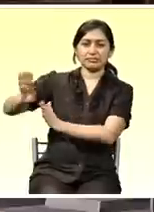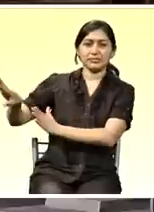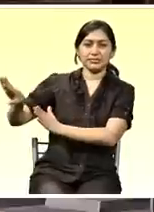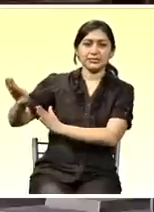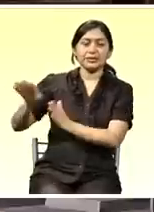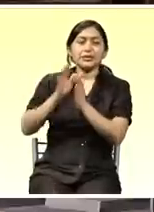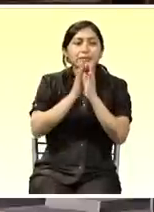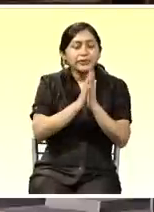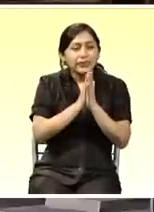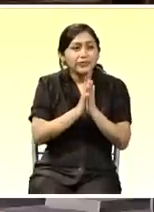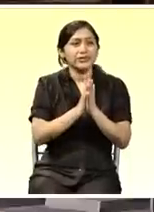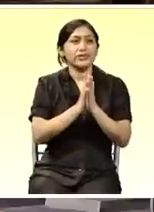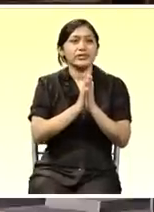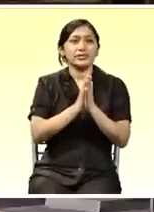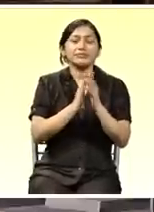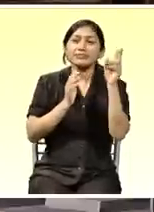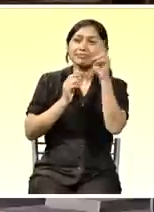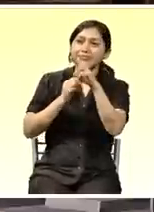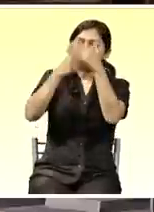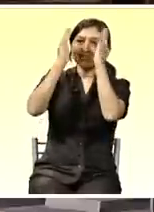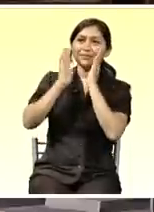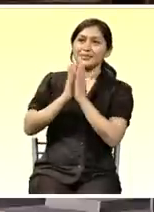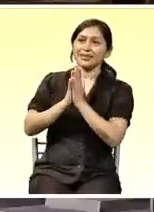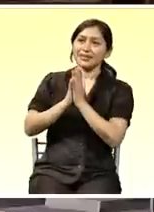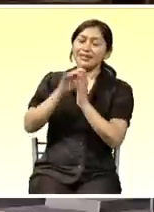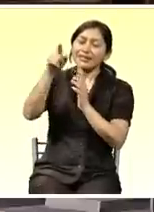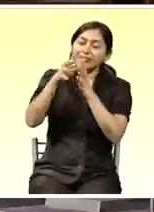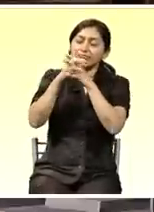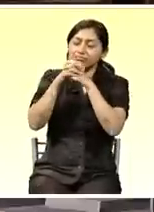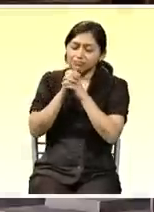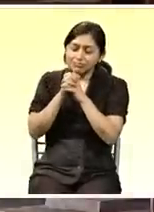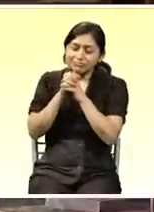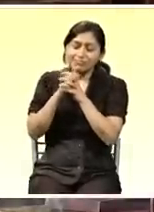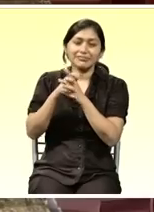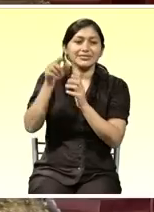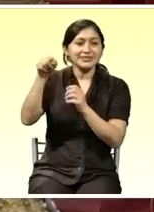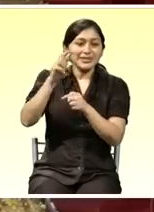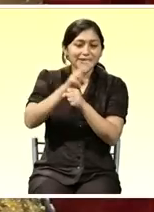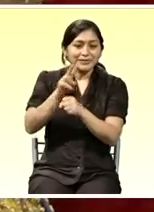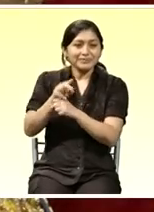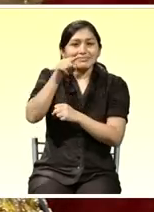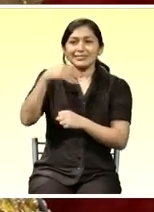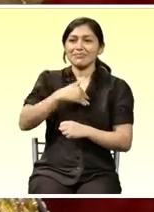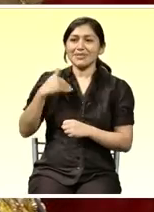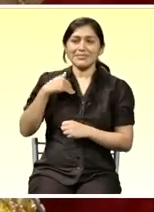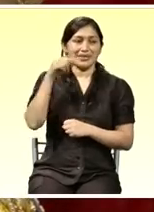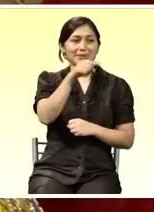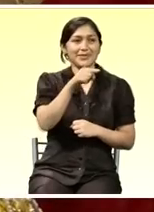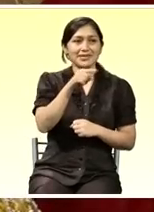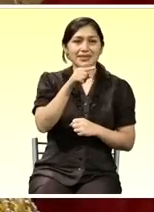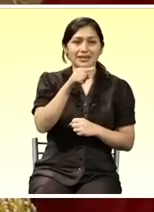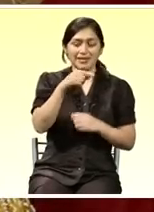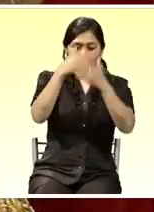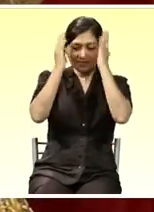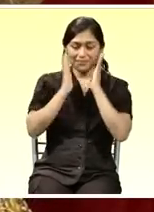esta gracia por intercesión de nuestra protectora, tu dulcísima madre, la Inmaculada